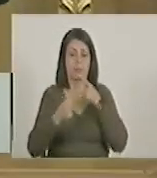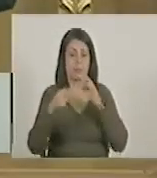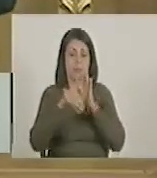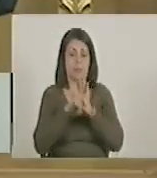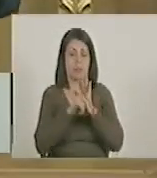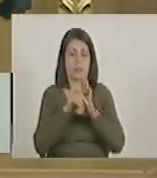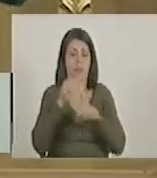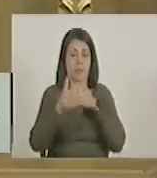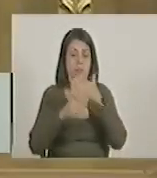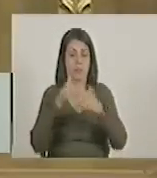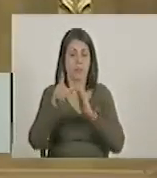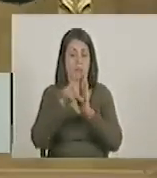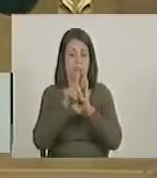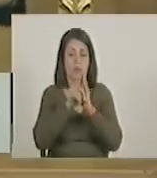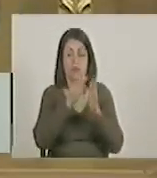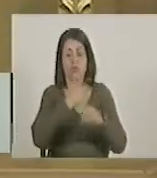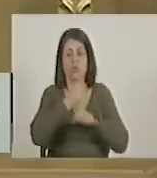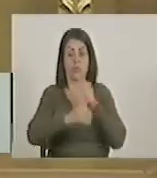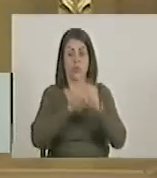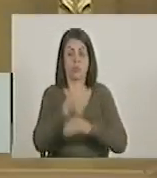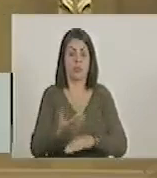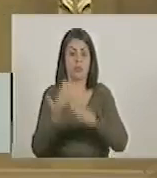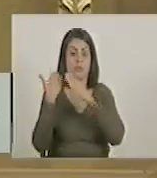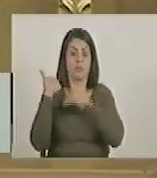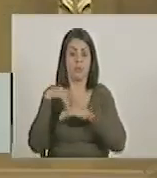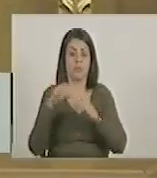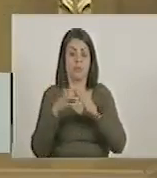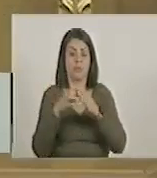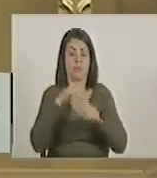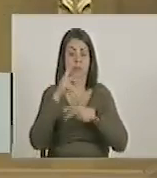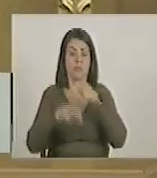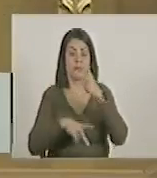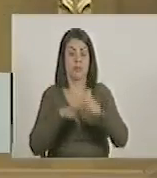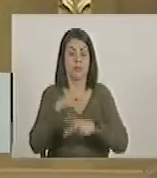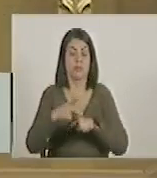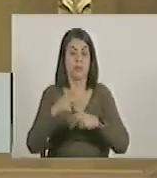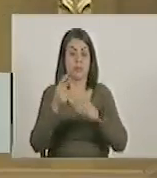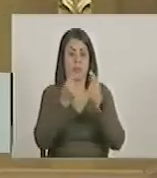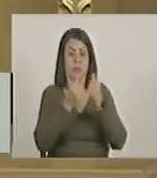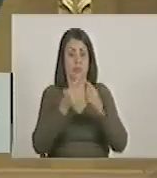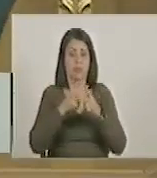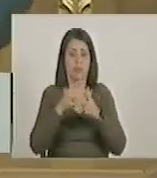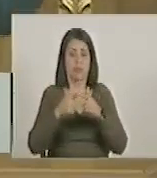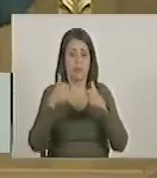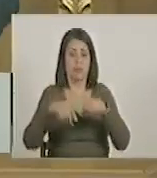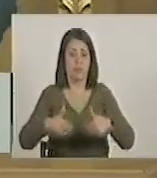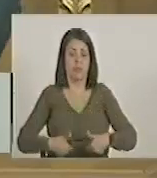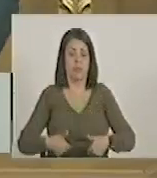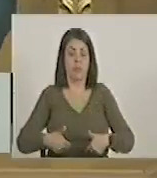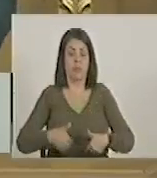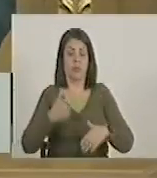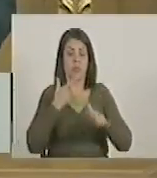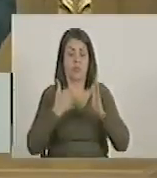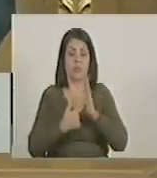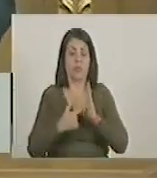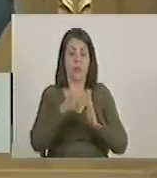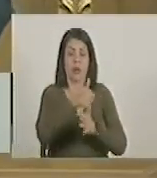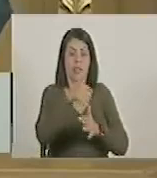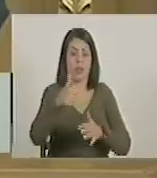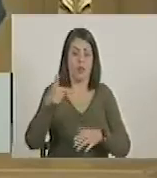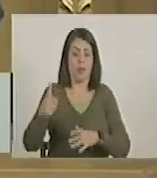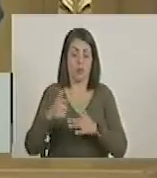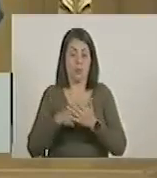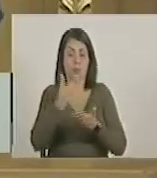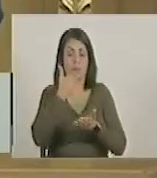ley y más allá de la ley, tenemos nosotros que hacer como factores, actores políticos y de la economía, el mayor esfuerzo para que se cumpla cada uno de